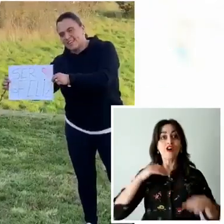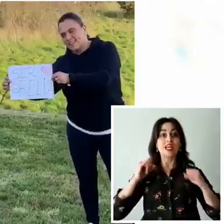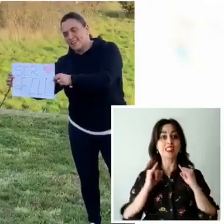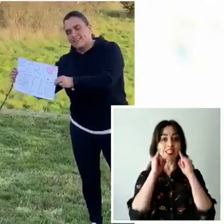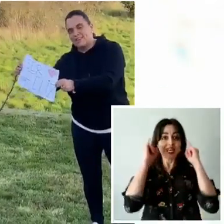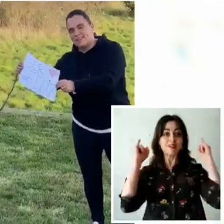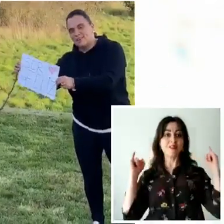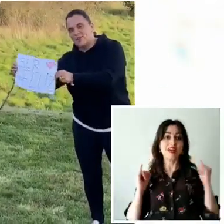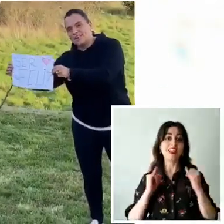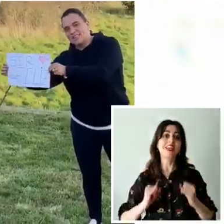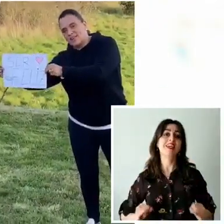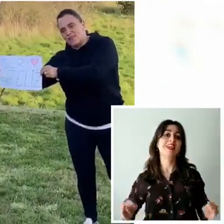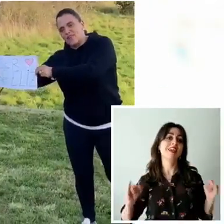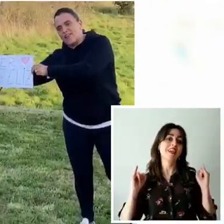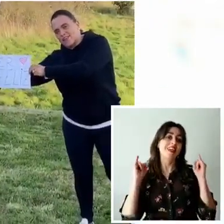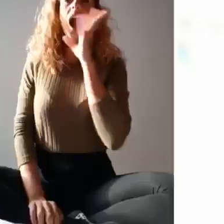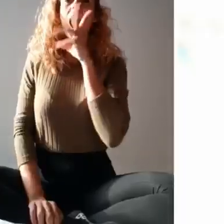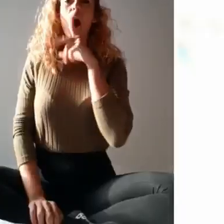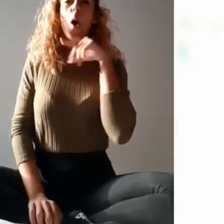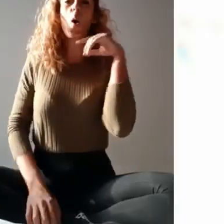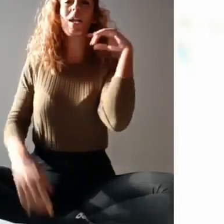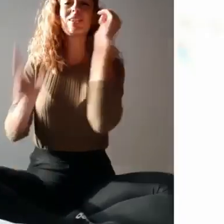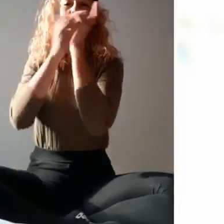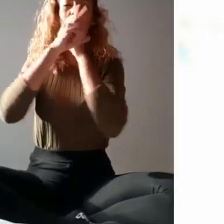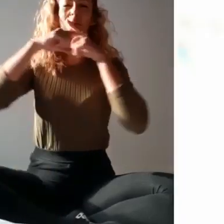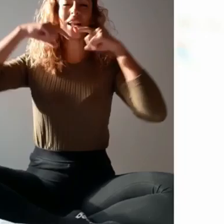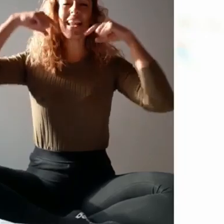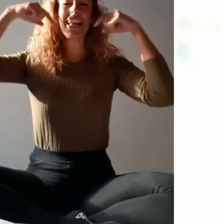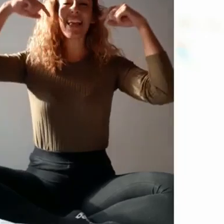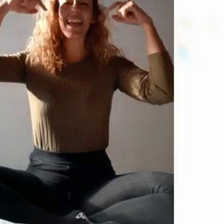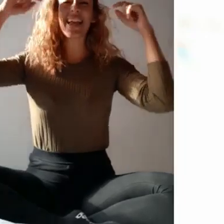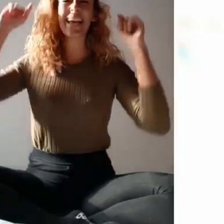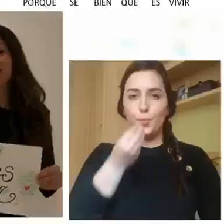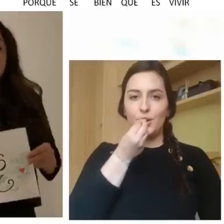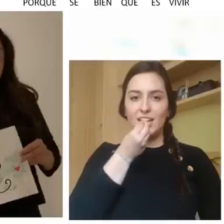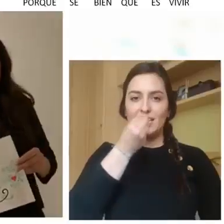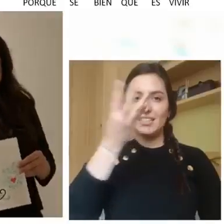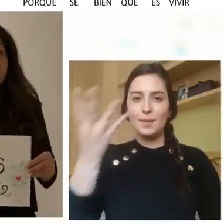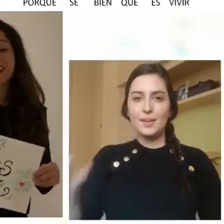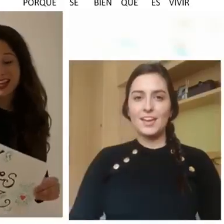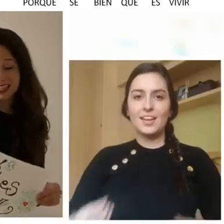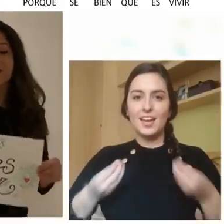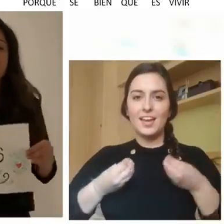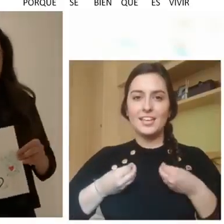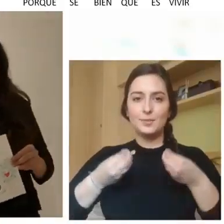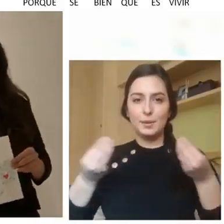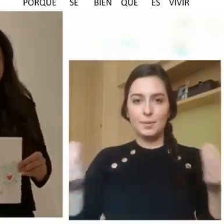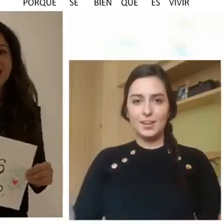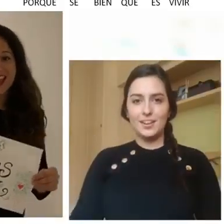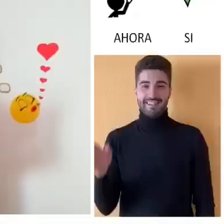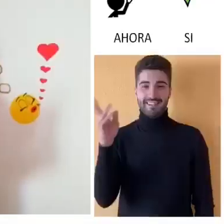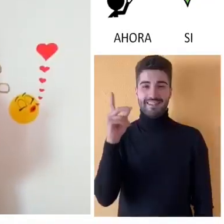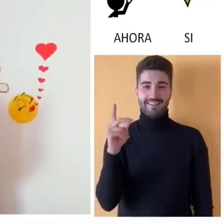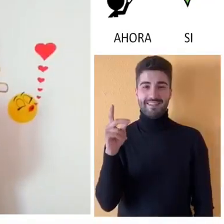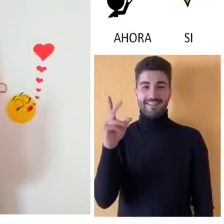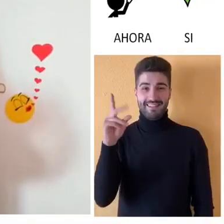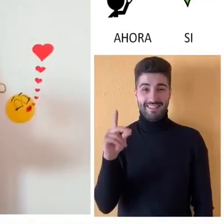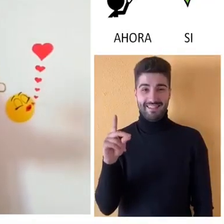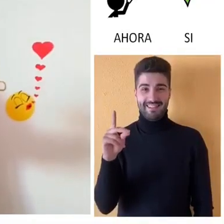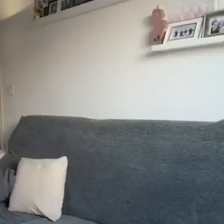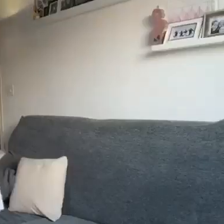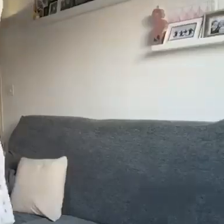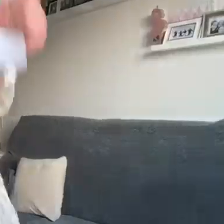feliz. Me toca ser feliz. Ahora soy feliz. Porque sé bien que es